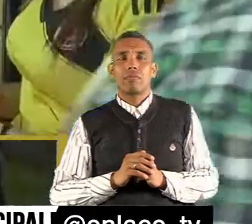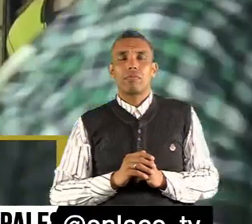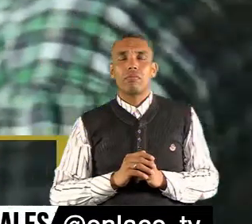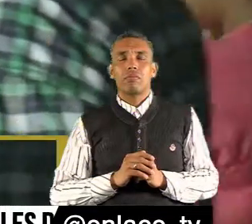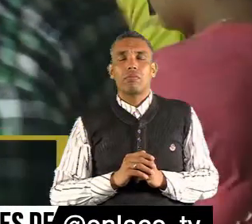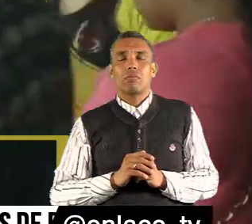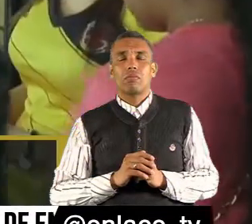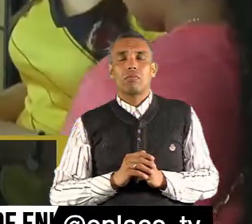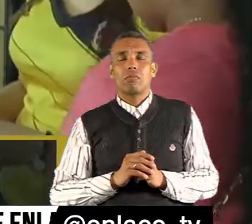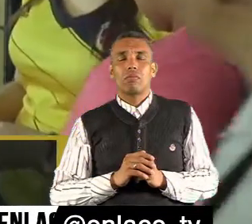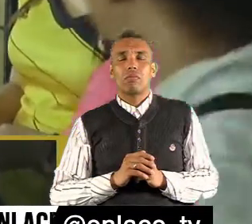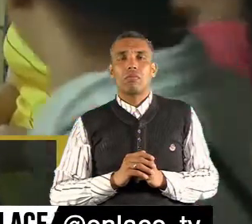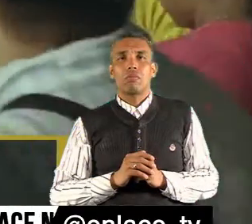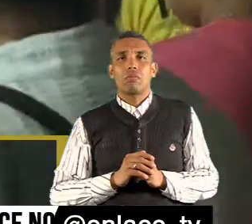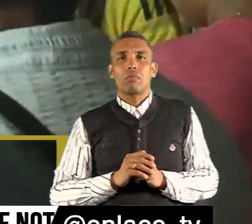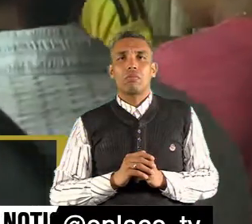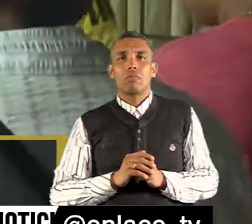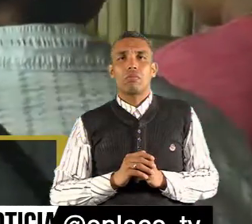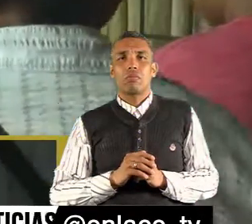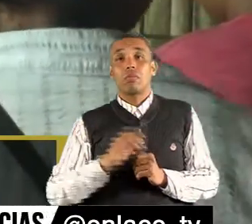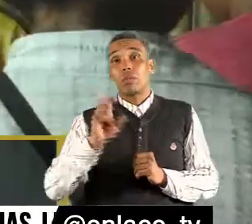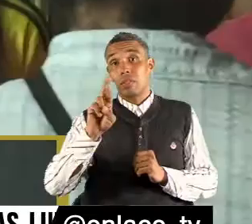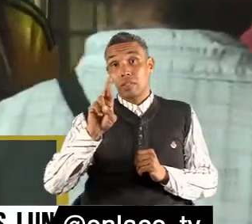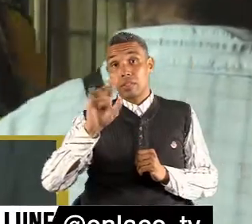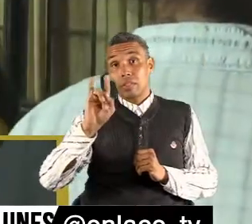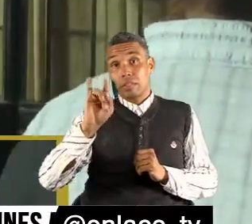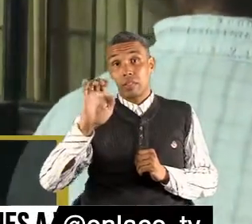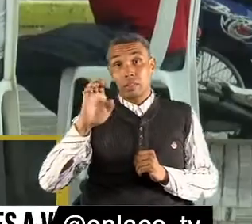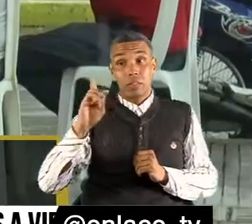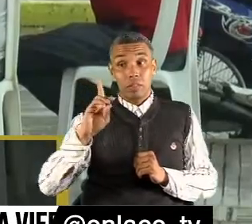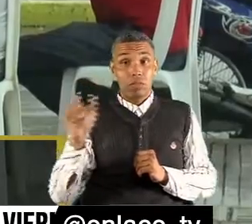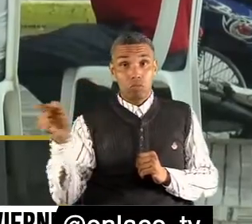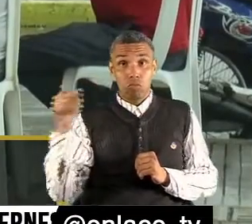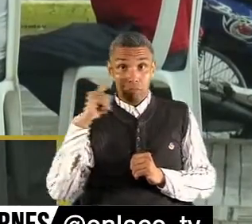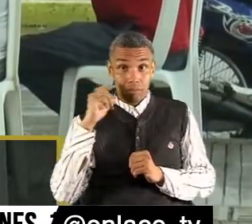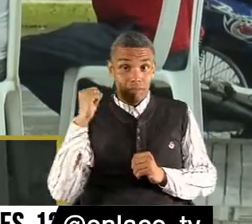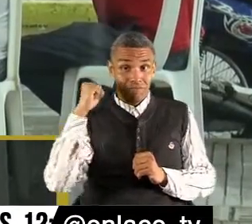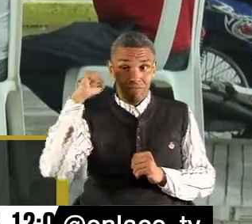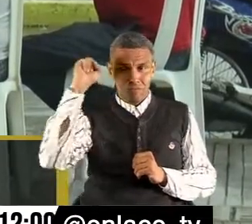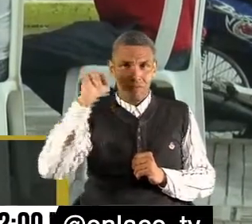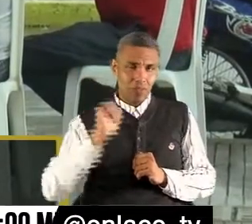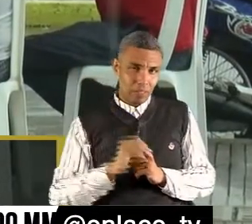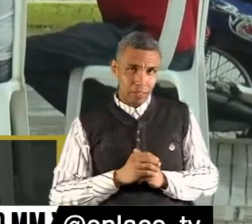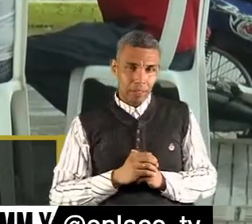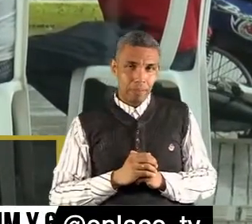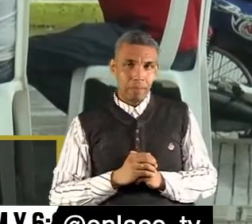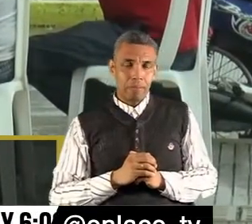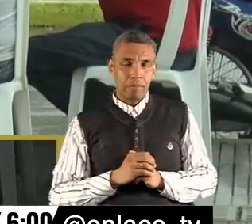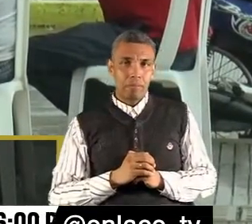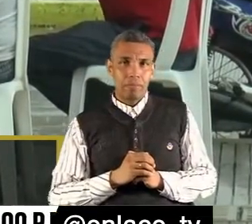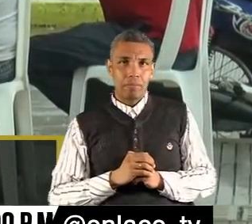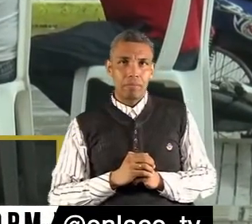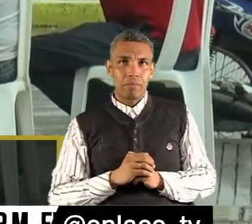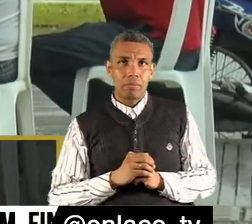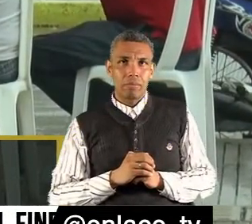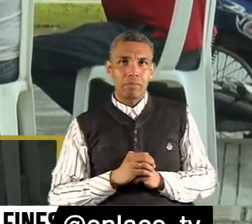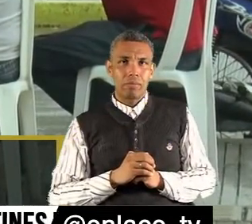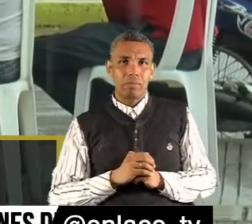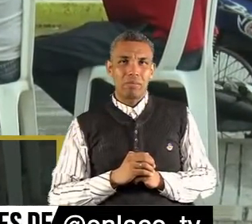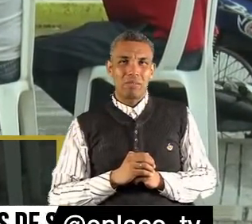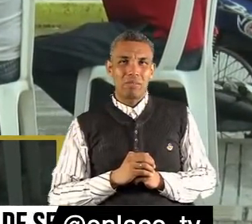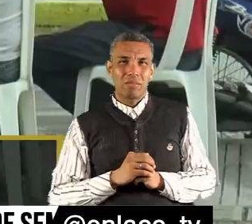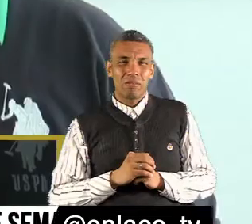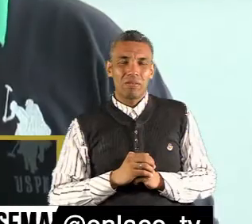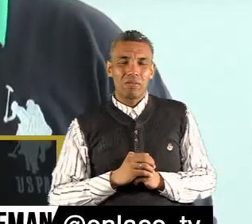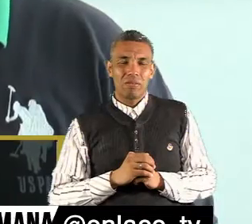o sea, una muy buena votación, Pedro, mayoría en ese momento. Y hubo dos vertientes, ¿cuál ganó en esa disputa voto a voto? Aquí